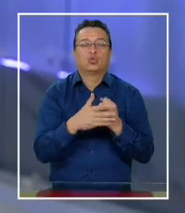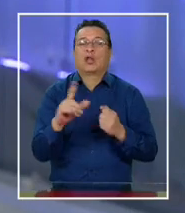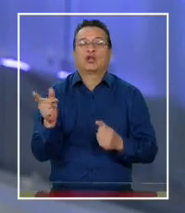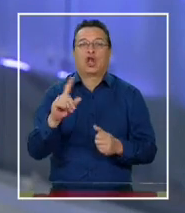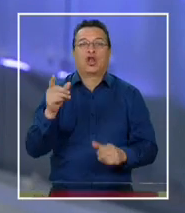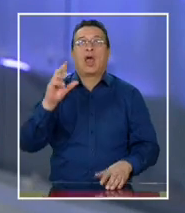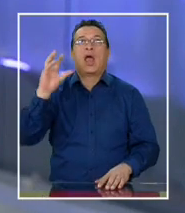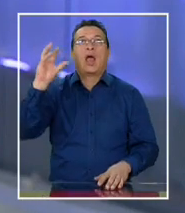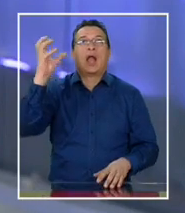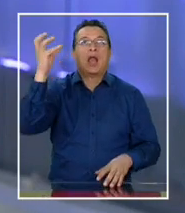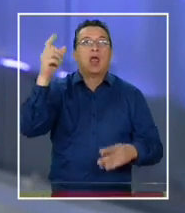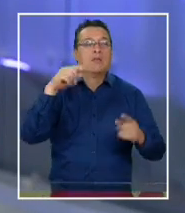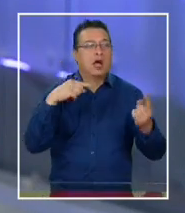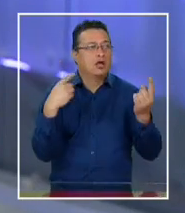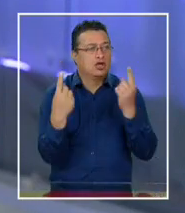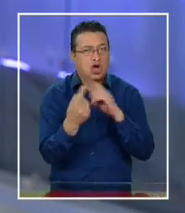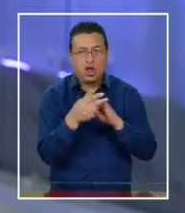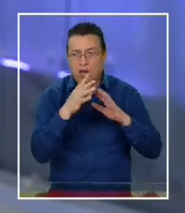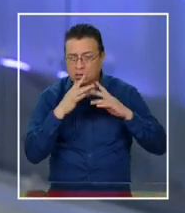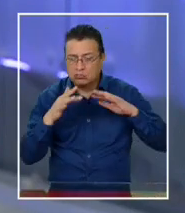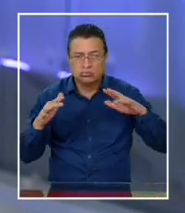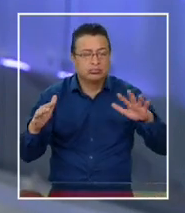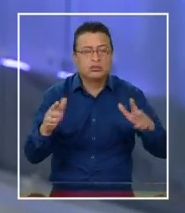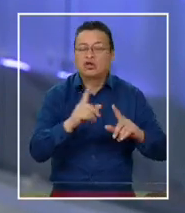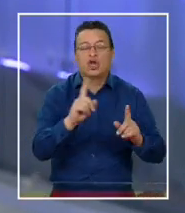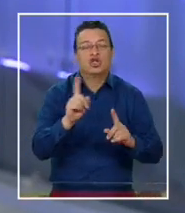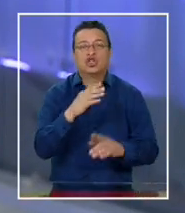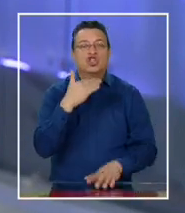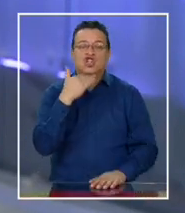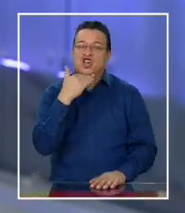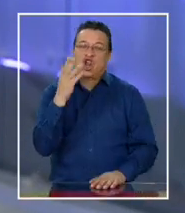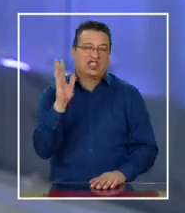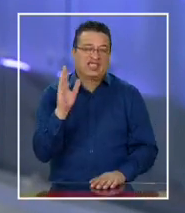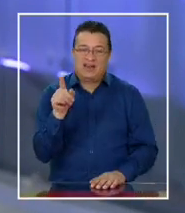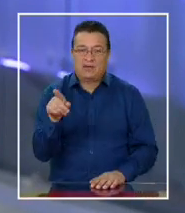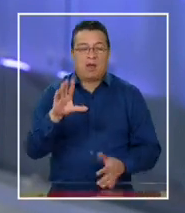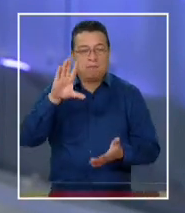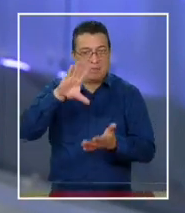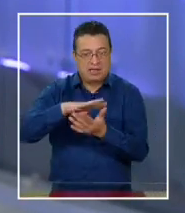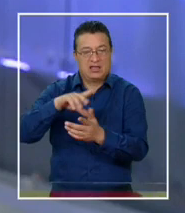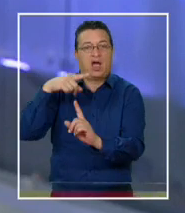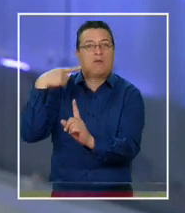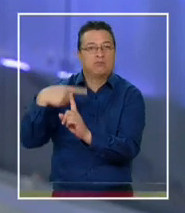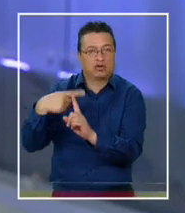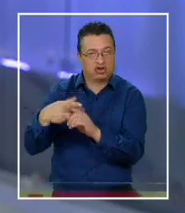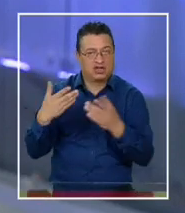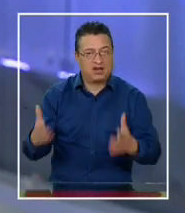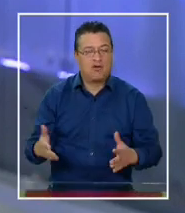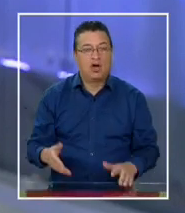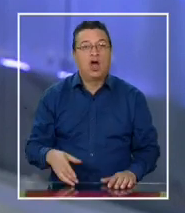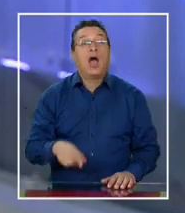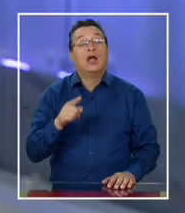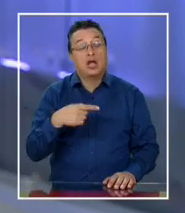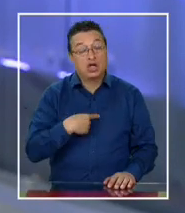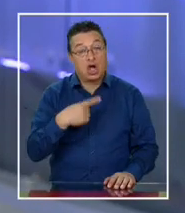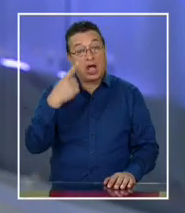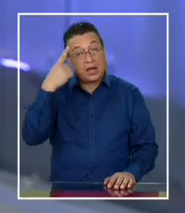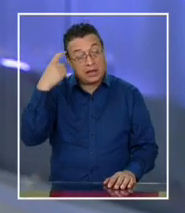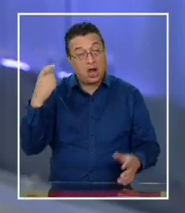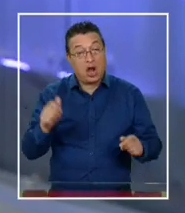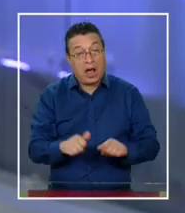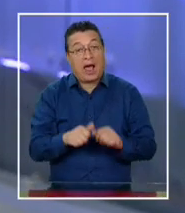clima y todo tipo de suspicacias que no sirven para para que el país le vaya bien y creo además que